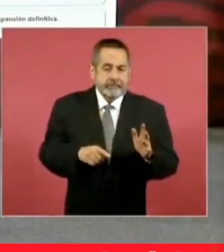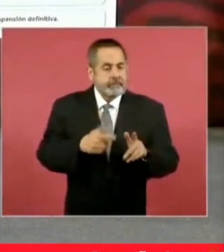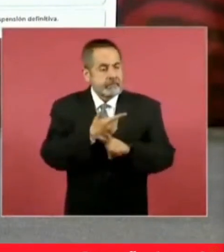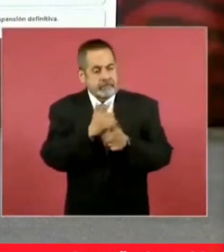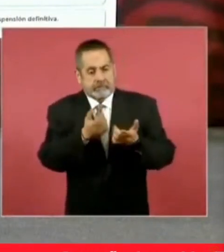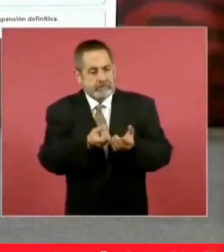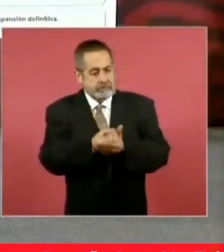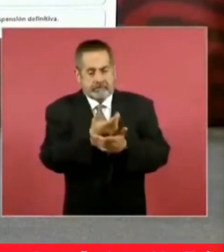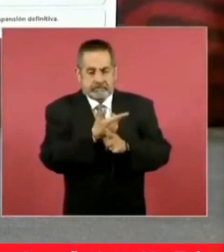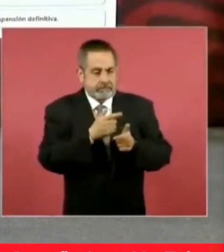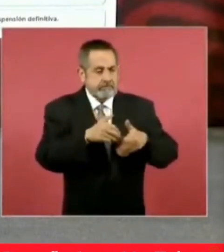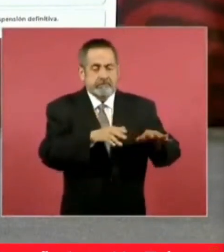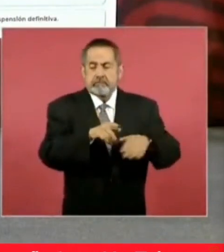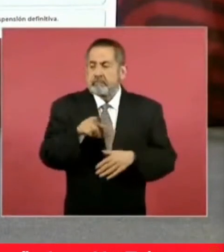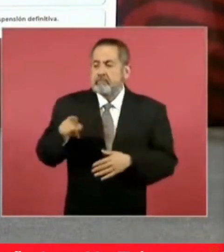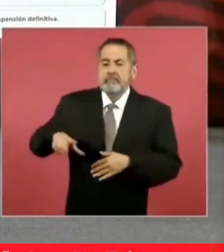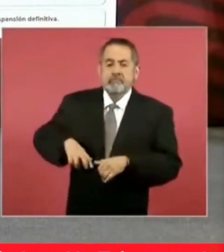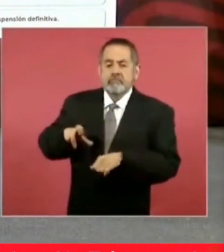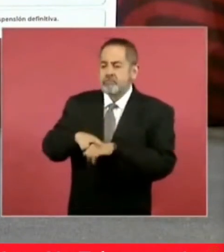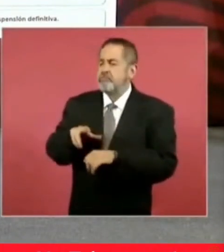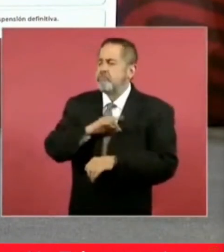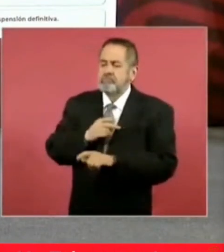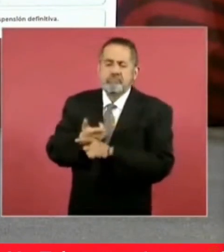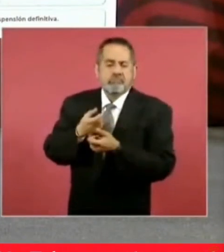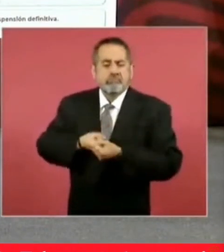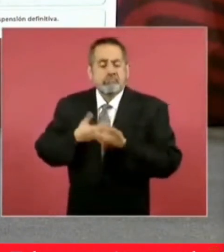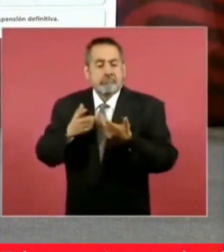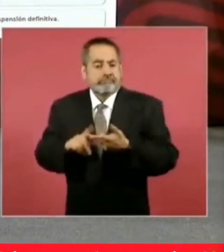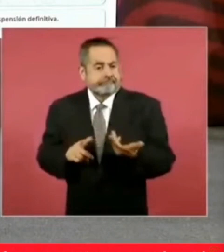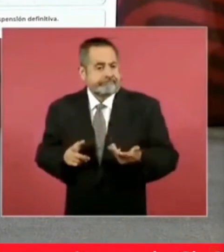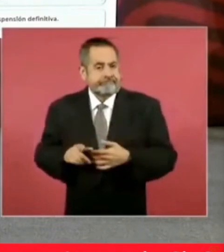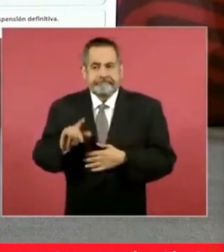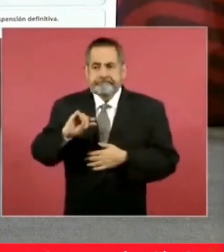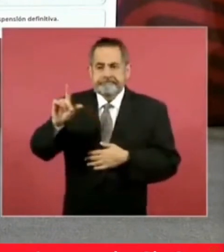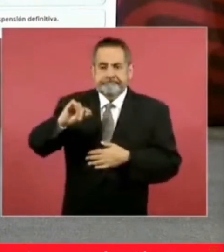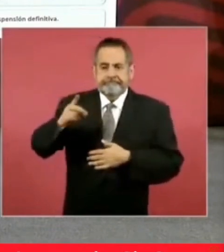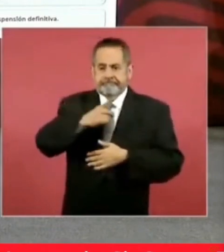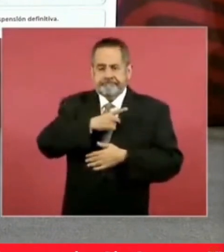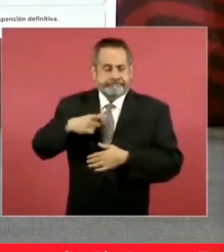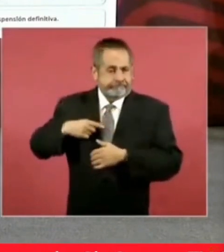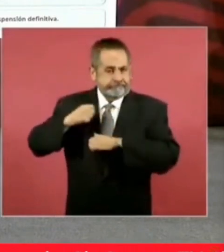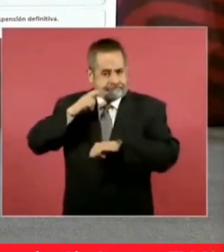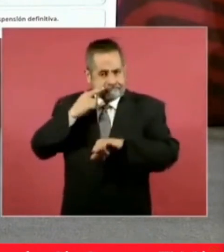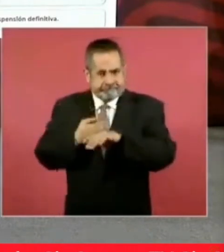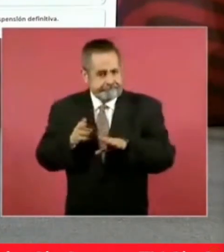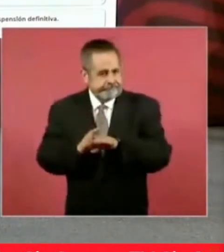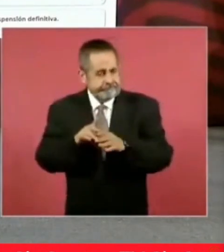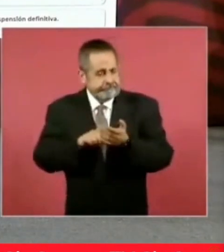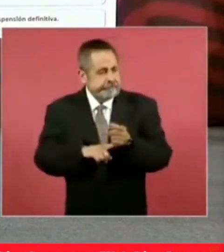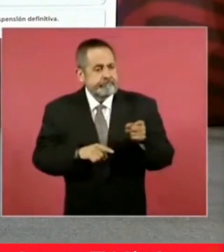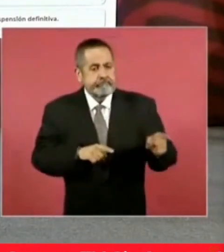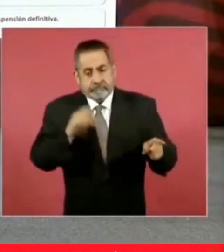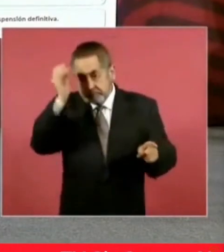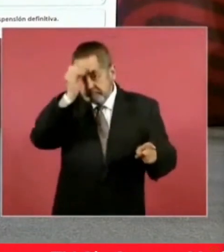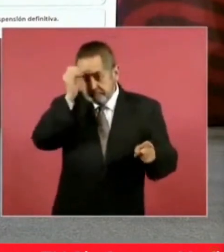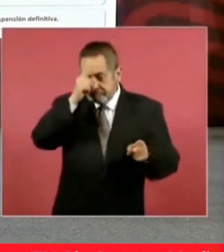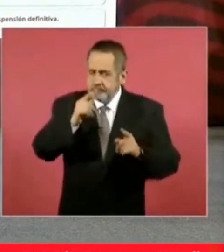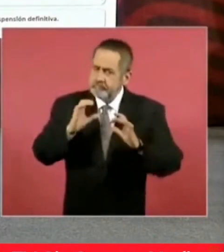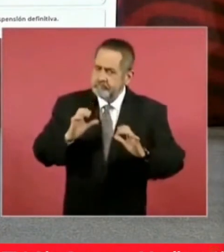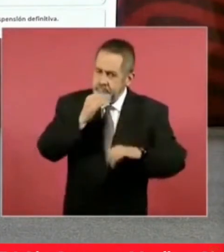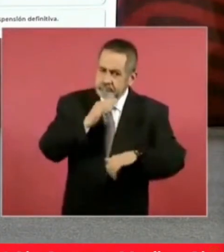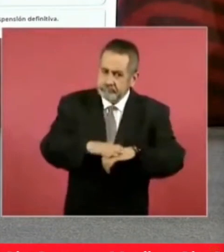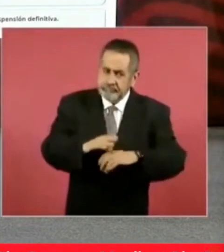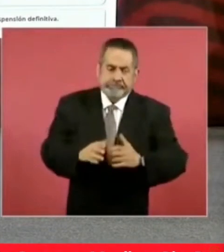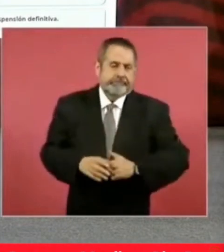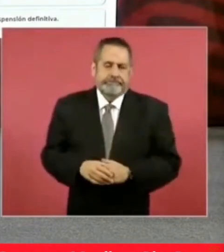expresión del Go gobernador Pues a su consideración la autoridad debe actuar con moderación cuando exprese sus opiniones y